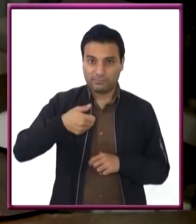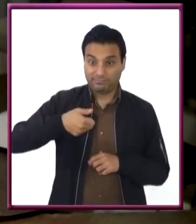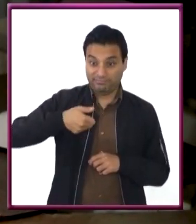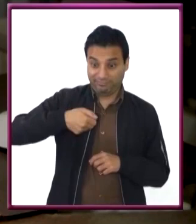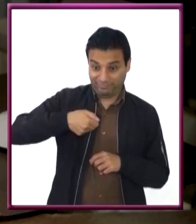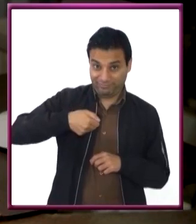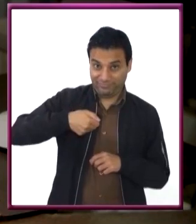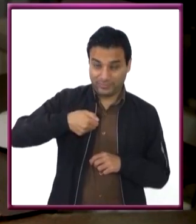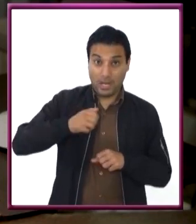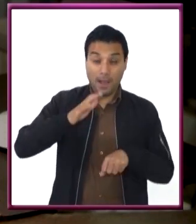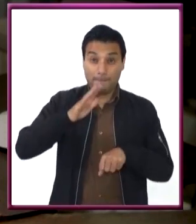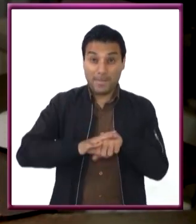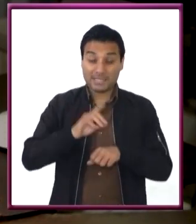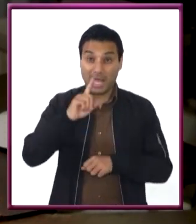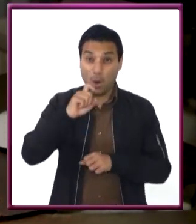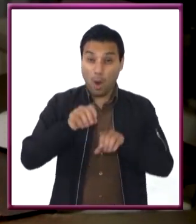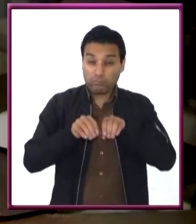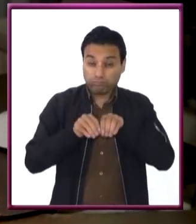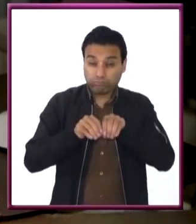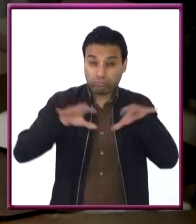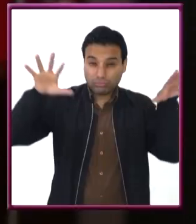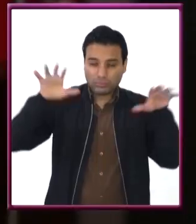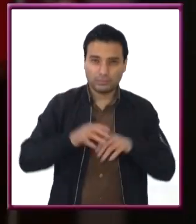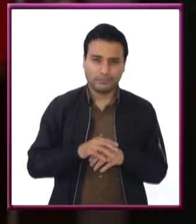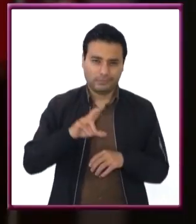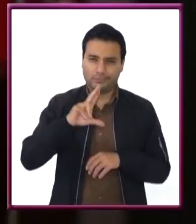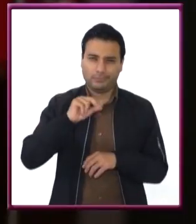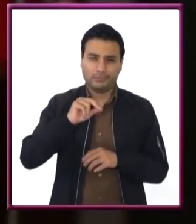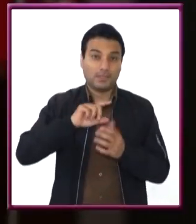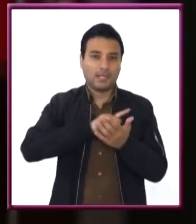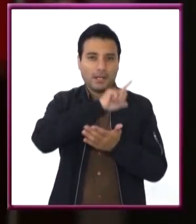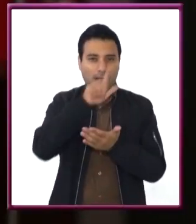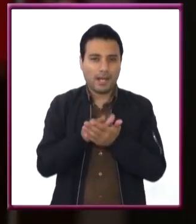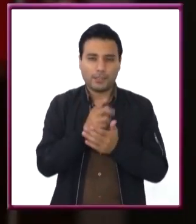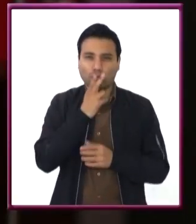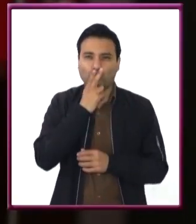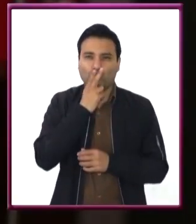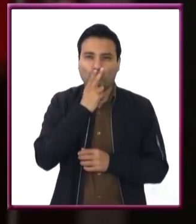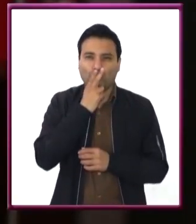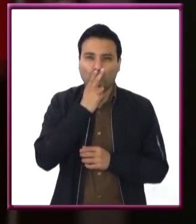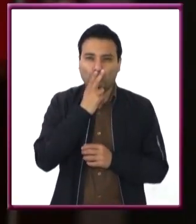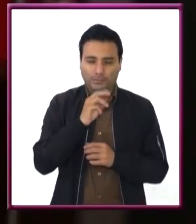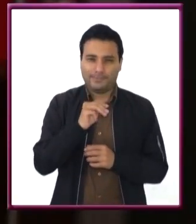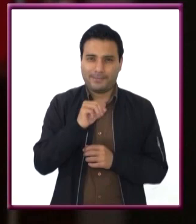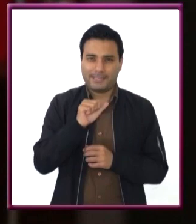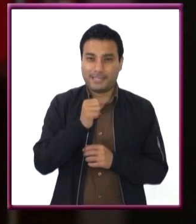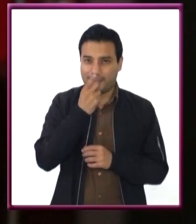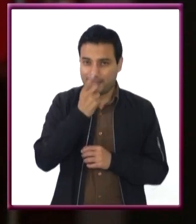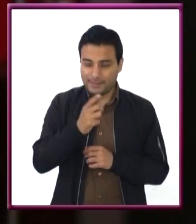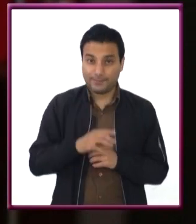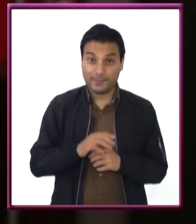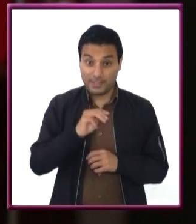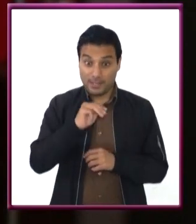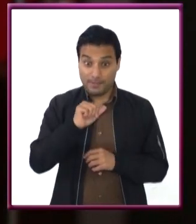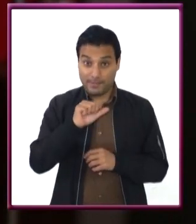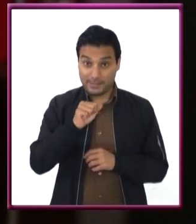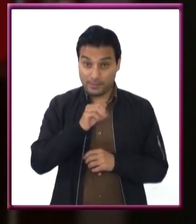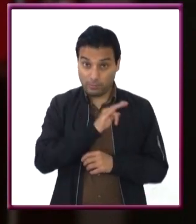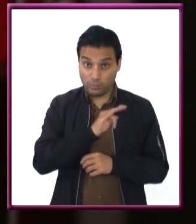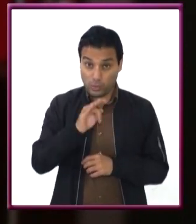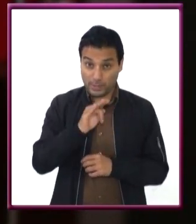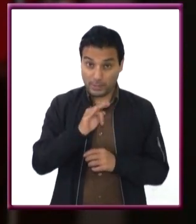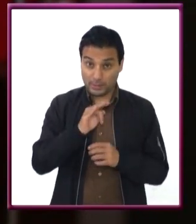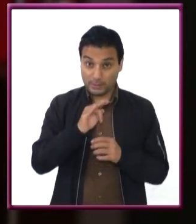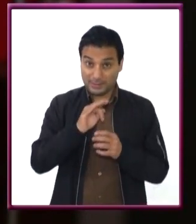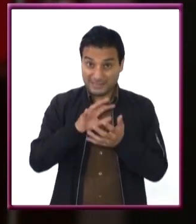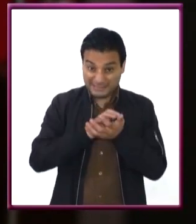agua. Da la impresión de que sale más agua. La realidad es que no. Dice la ley de la conservación de la masa que la masa no se crea ni se destruye, solo